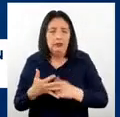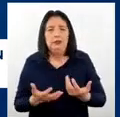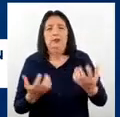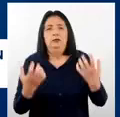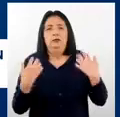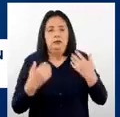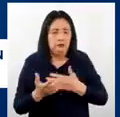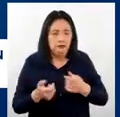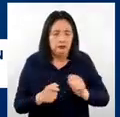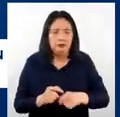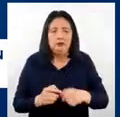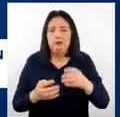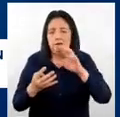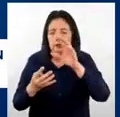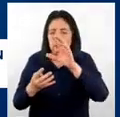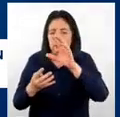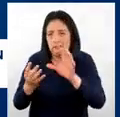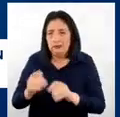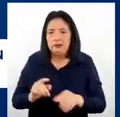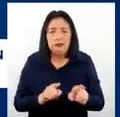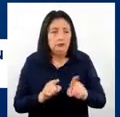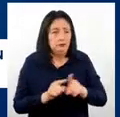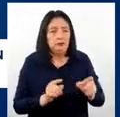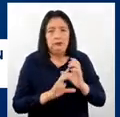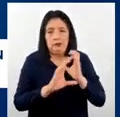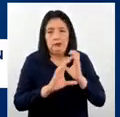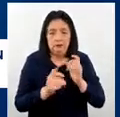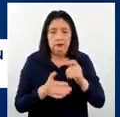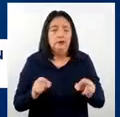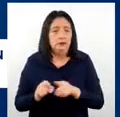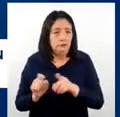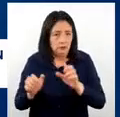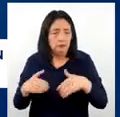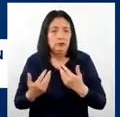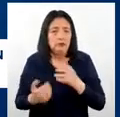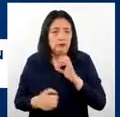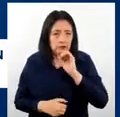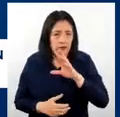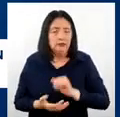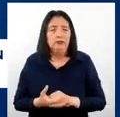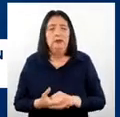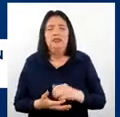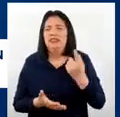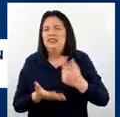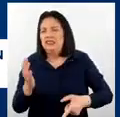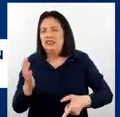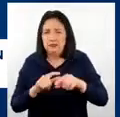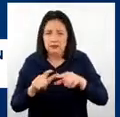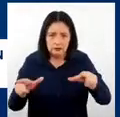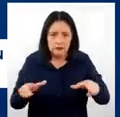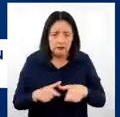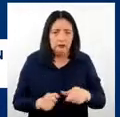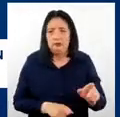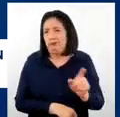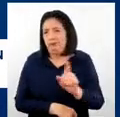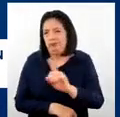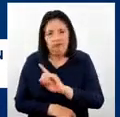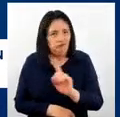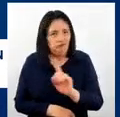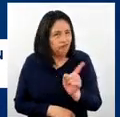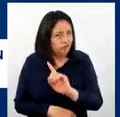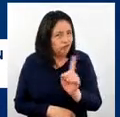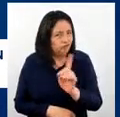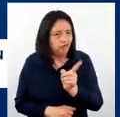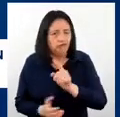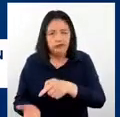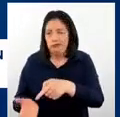las actividades de transporte. Finalmente, puedo señalar en qué locales o instituciones no debiera